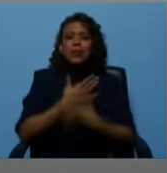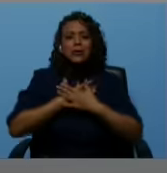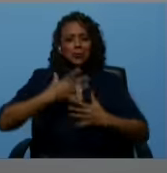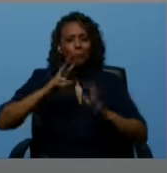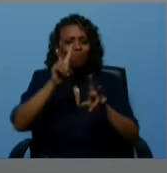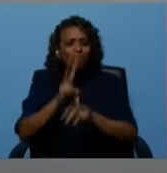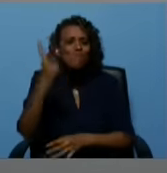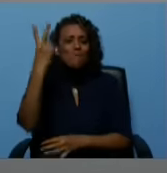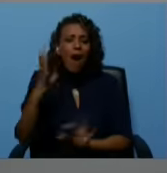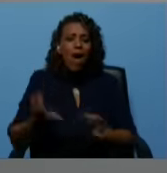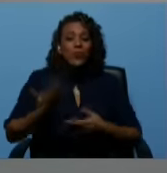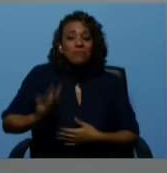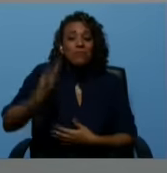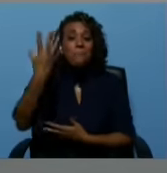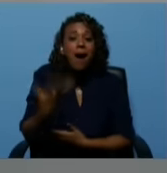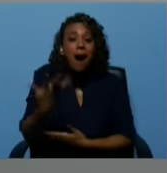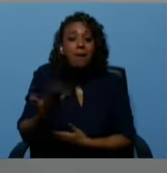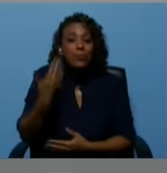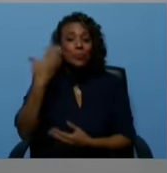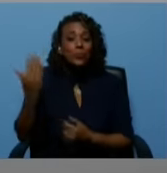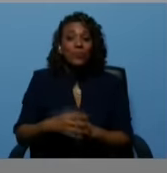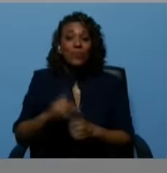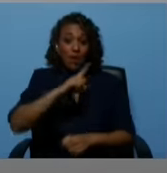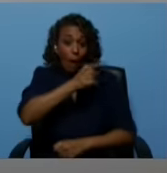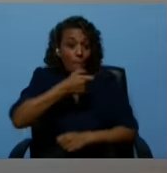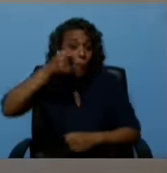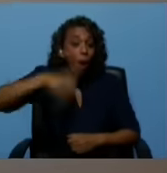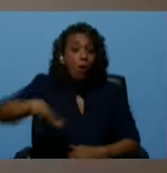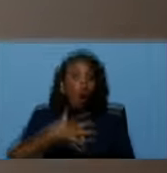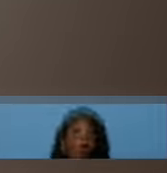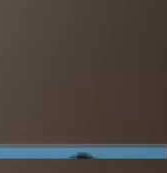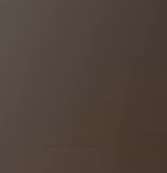valeroso. Y tiene plena confianza.